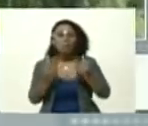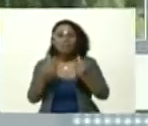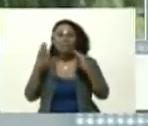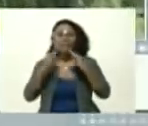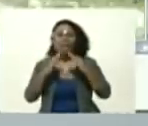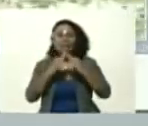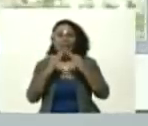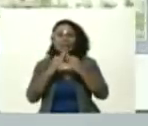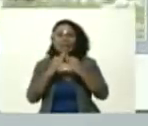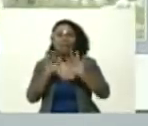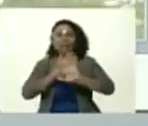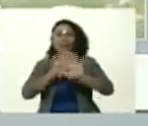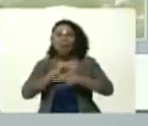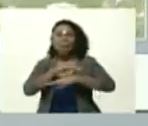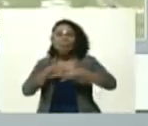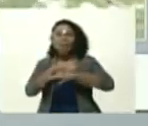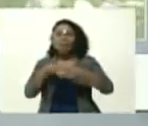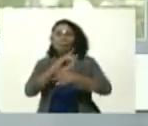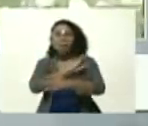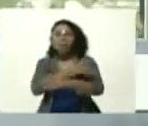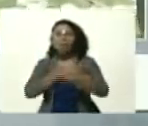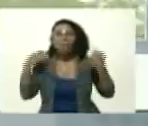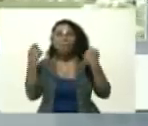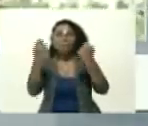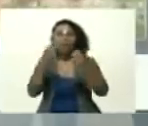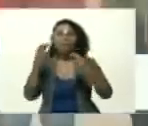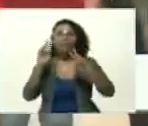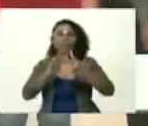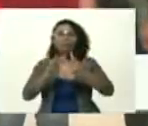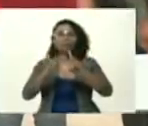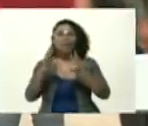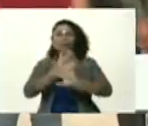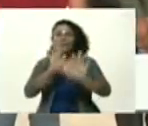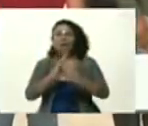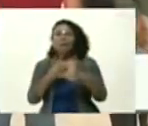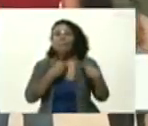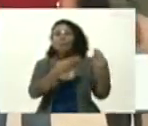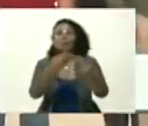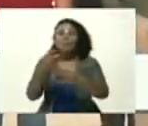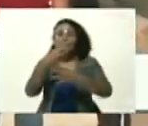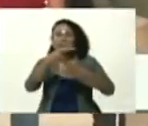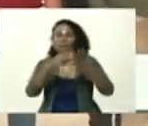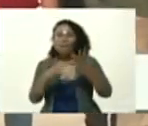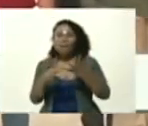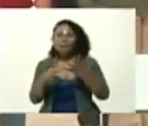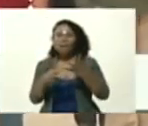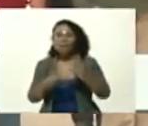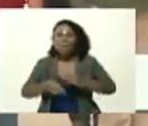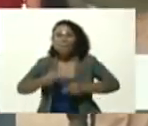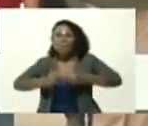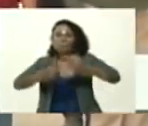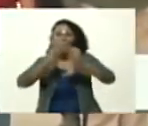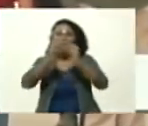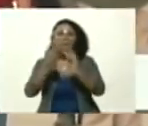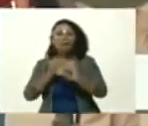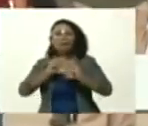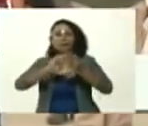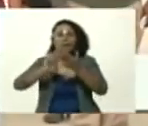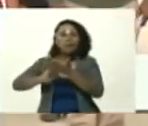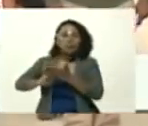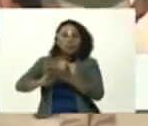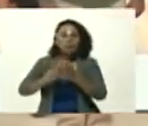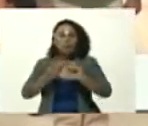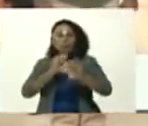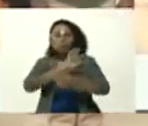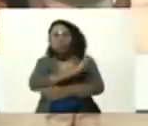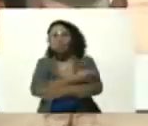viviendas. Ya el Ministerio del Poder Popular para la Vivienda ha estado entregando materiales de construcción para la recuperación y el